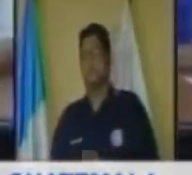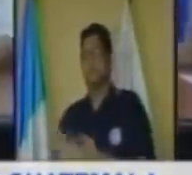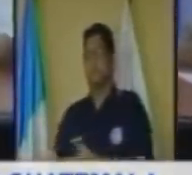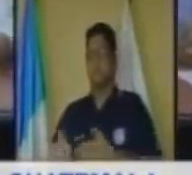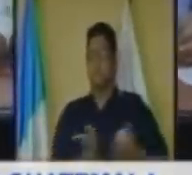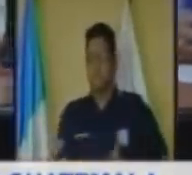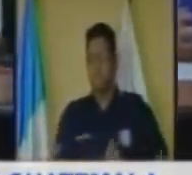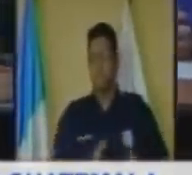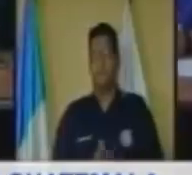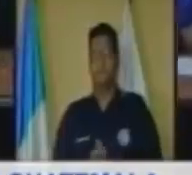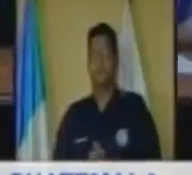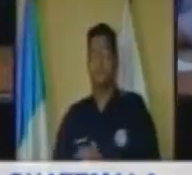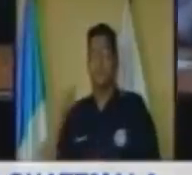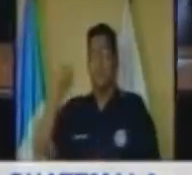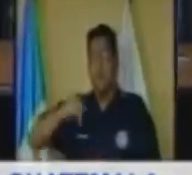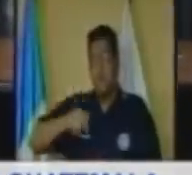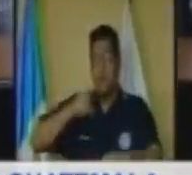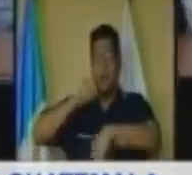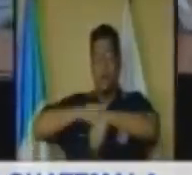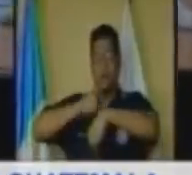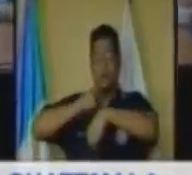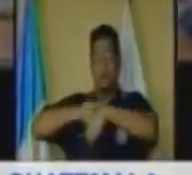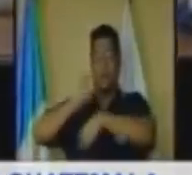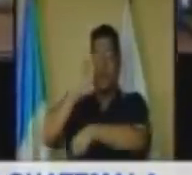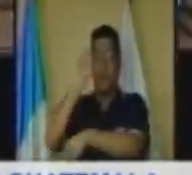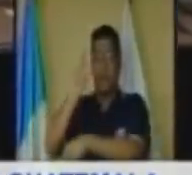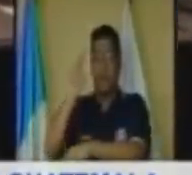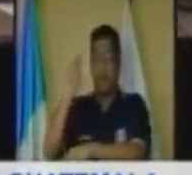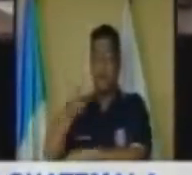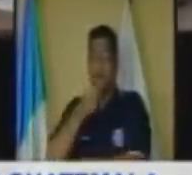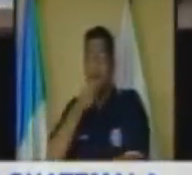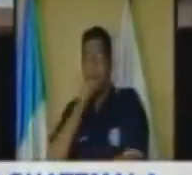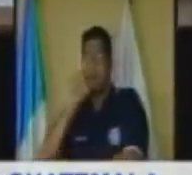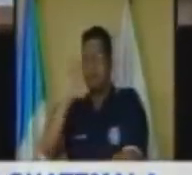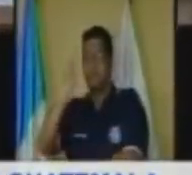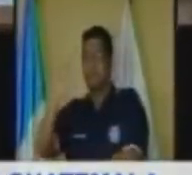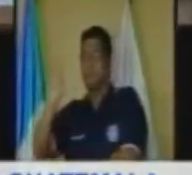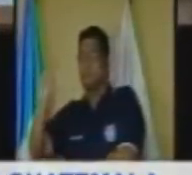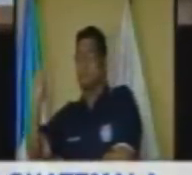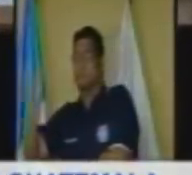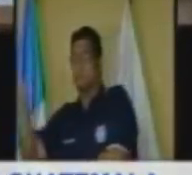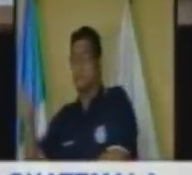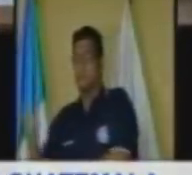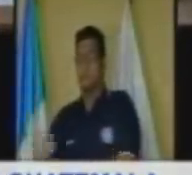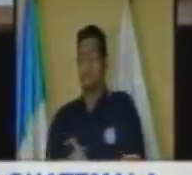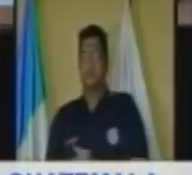que fuéramos en orden para no llevar un orden de todas las preguntas.